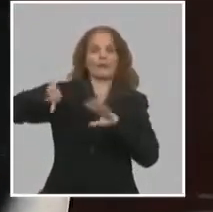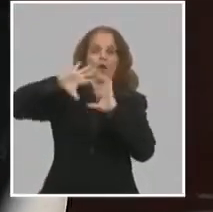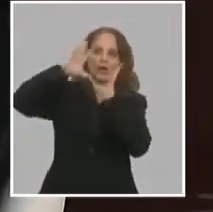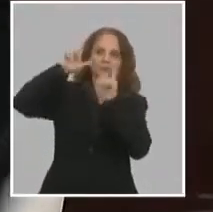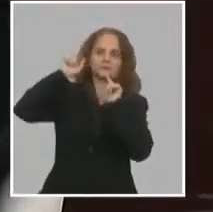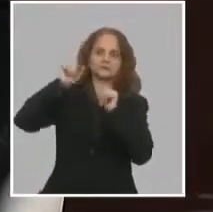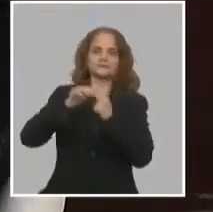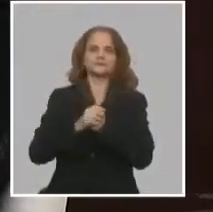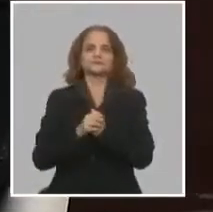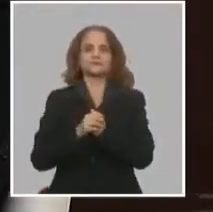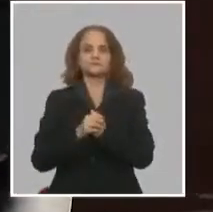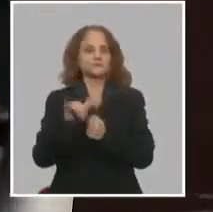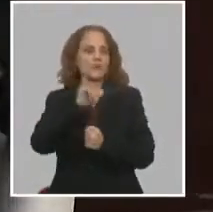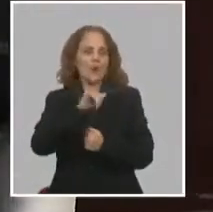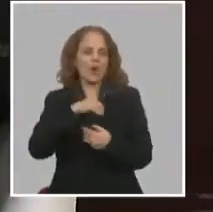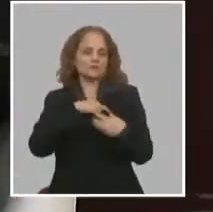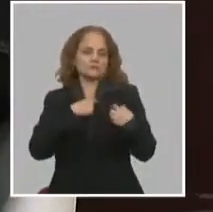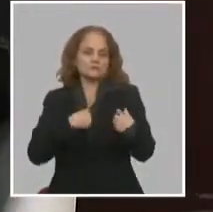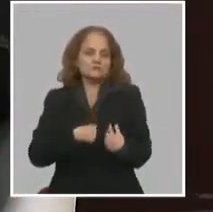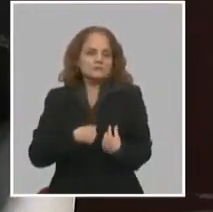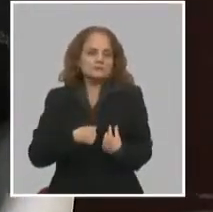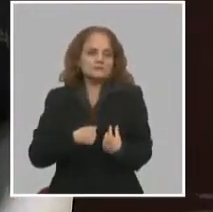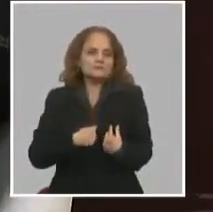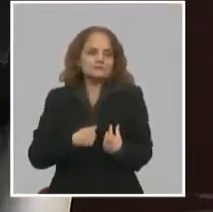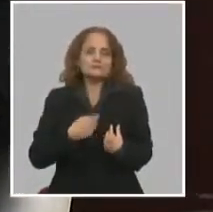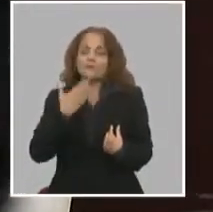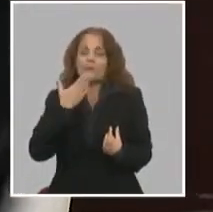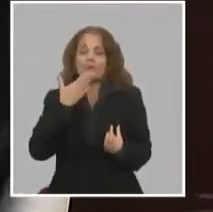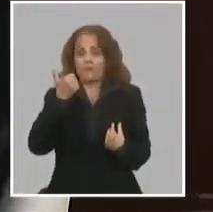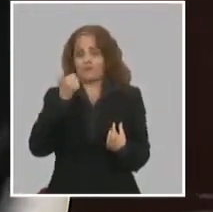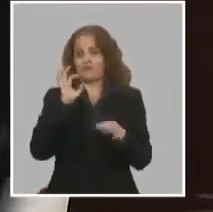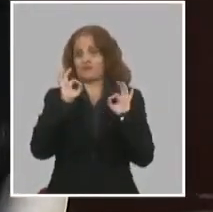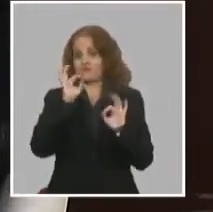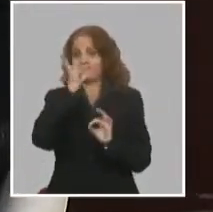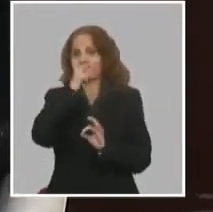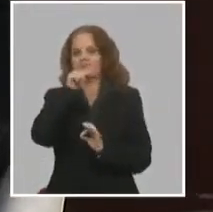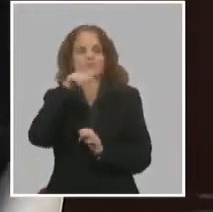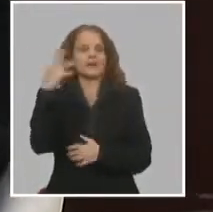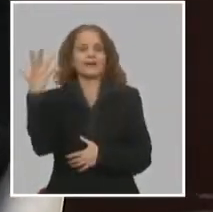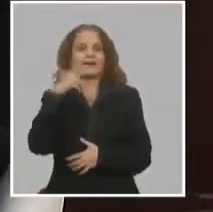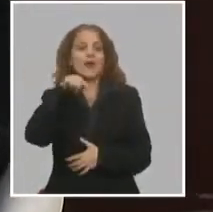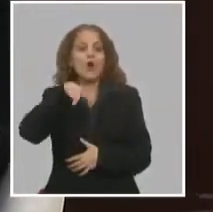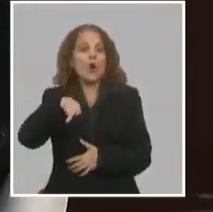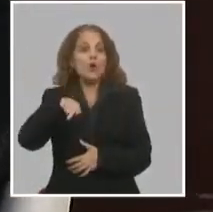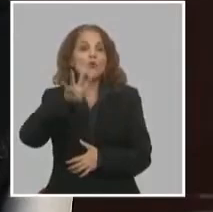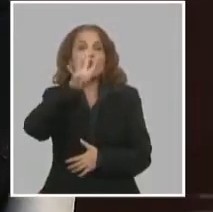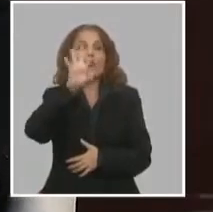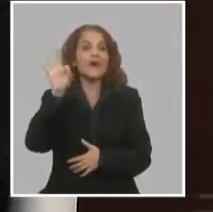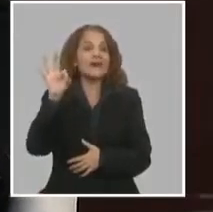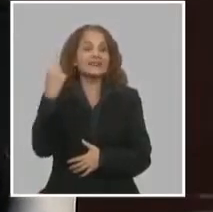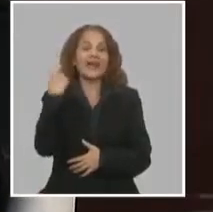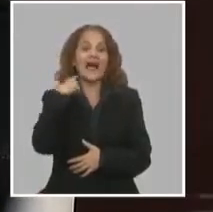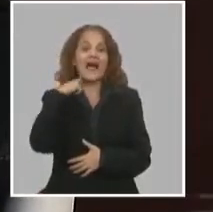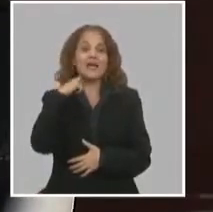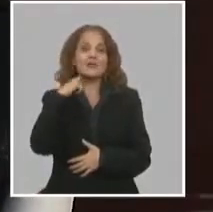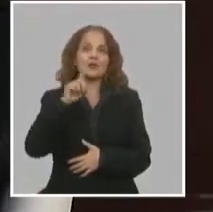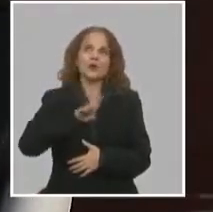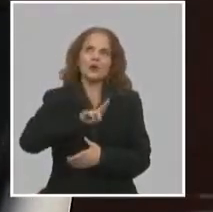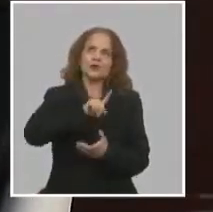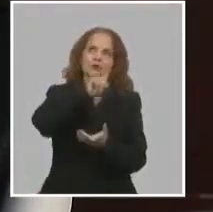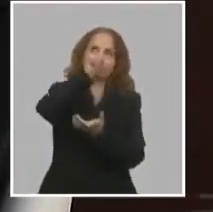alta y de alma hermosa también, pues hoy estamos celebrando los 40 años de su ascenso al cosmos. El primer